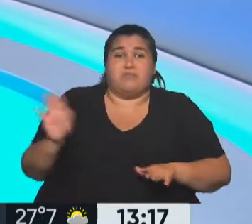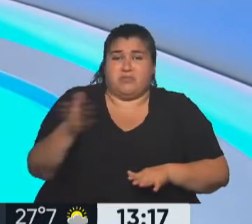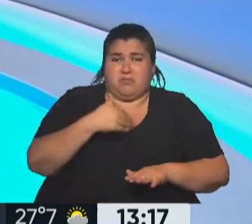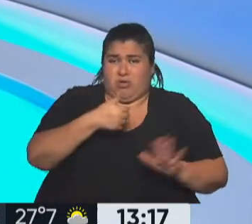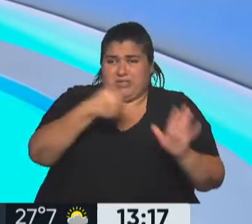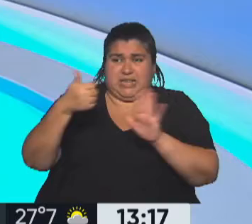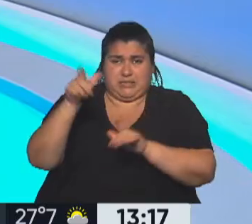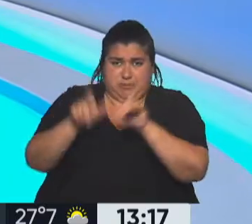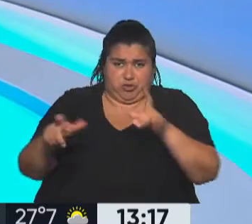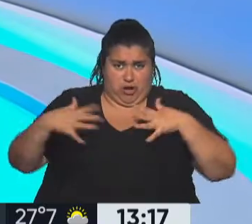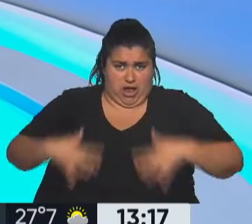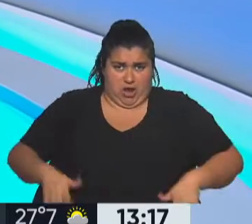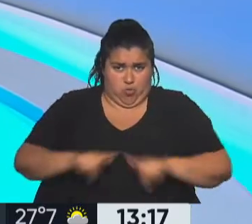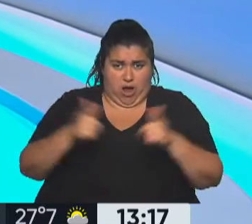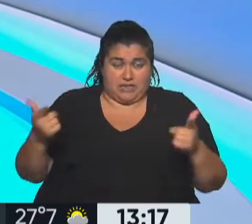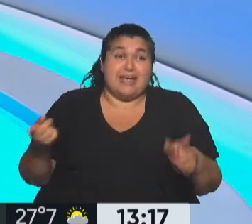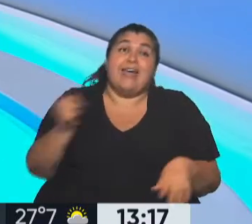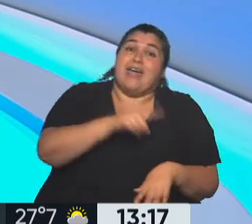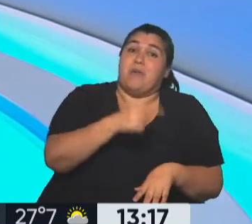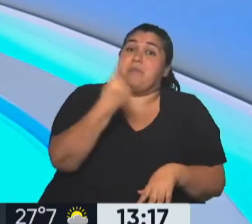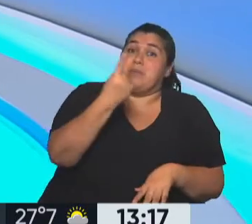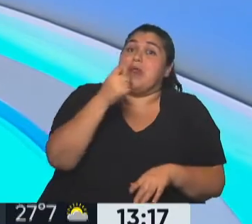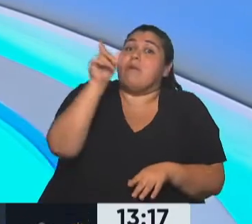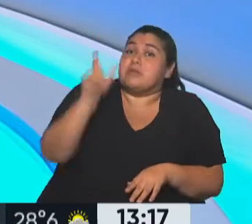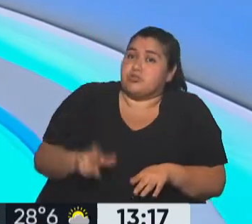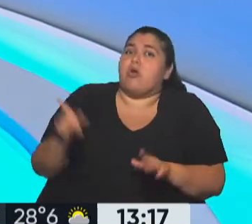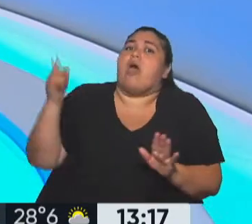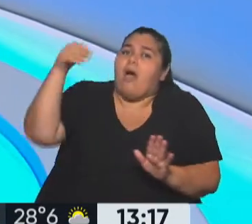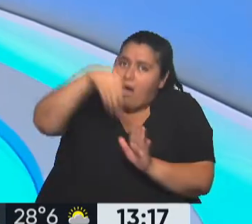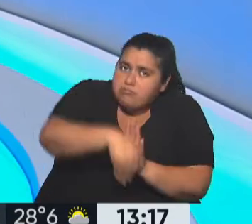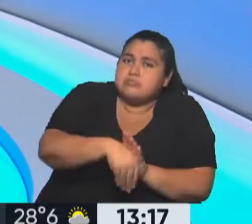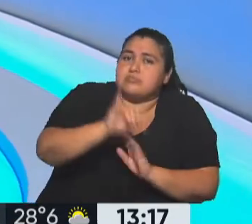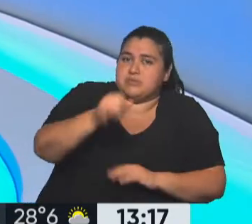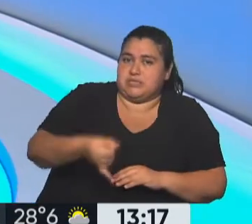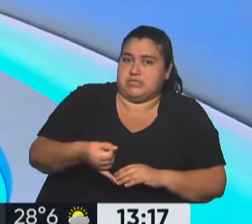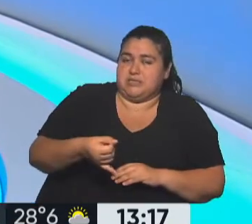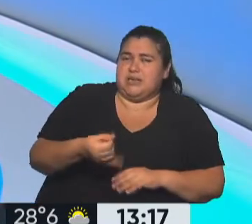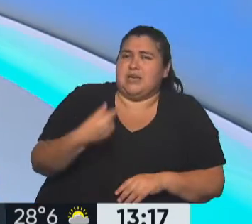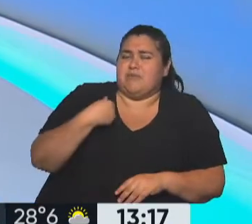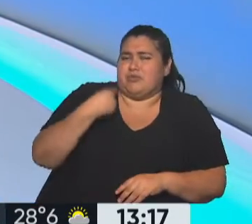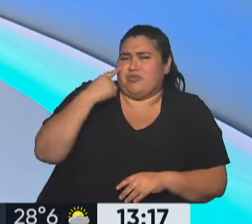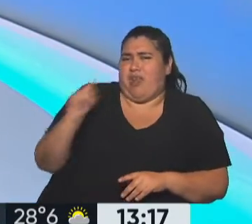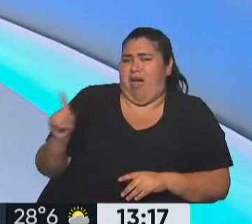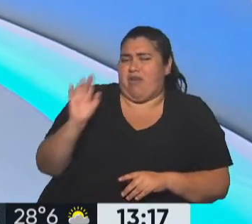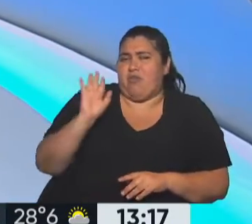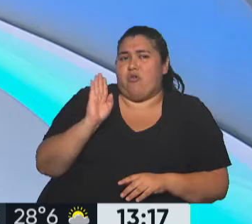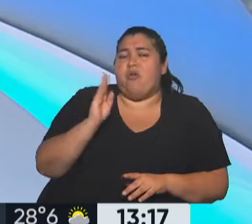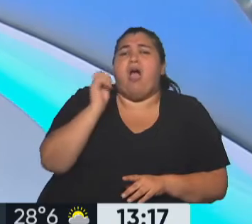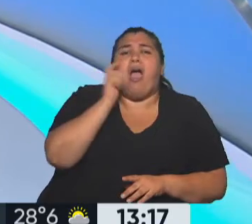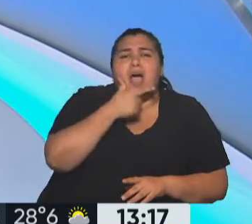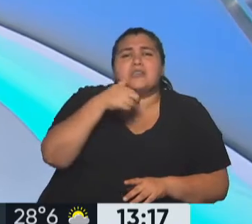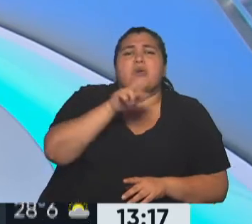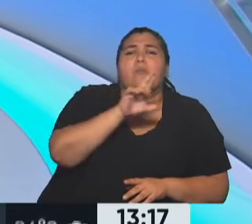protección, pero la Y primera es persona importante ya ese había dato. estado unas horas antes en el sí, lugar. sí, claro. Por eso me llama la atención, porque el gas propano, y